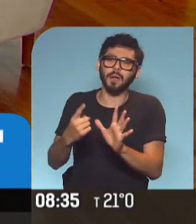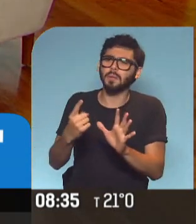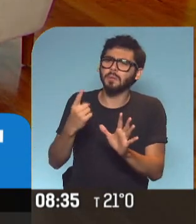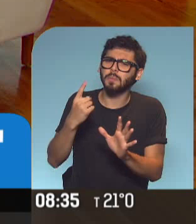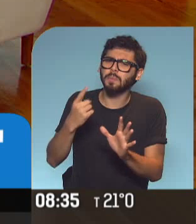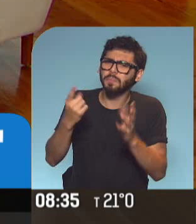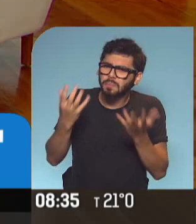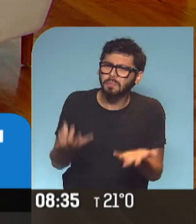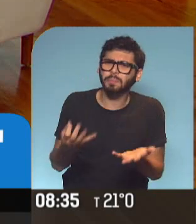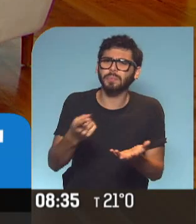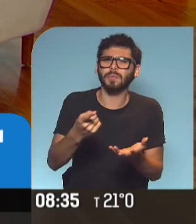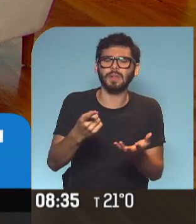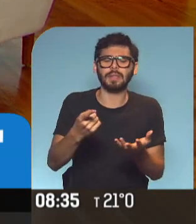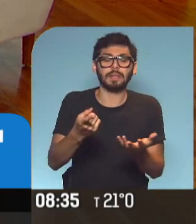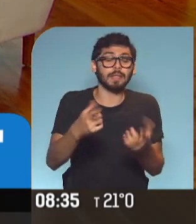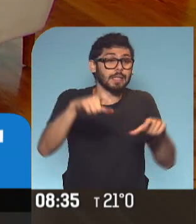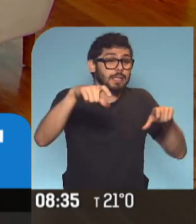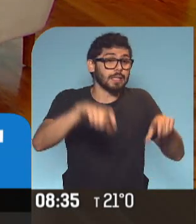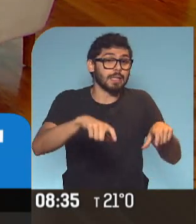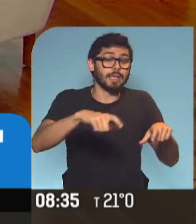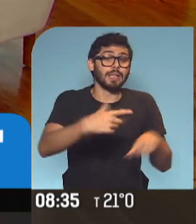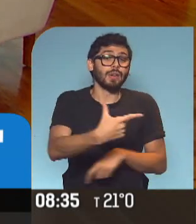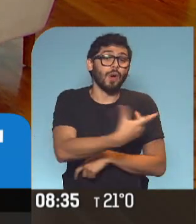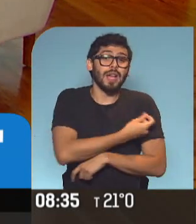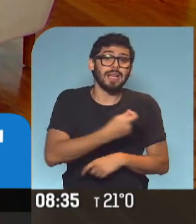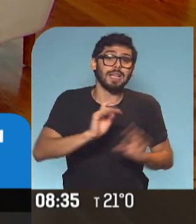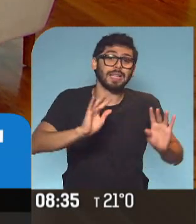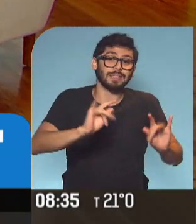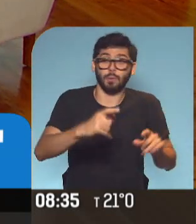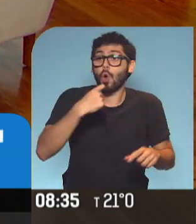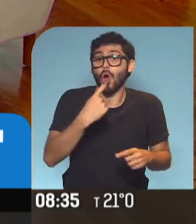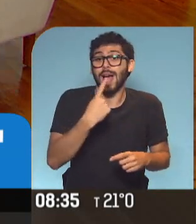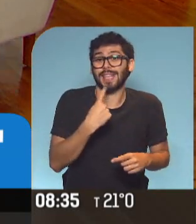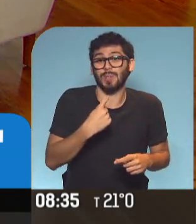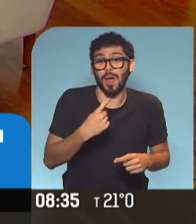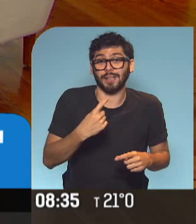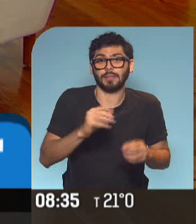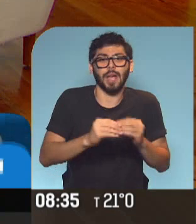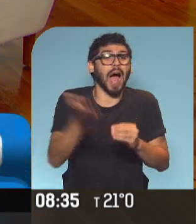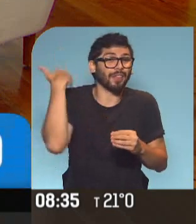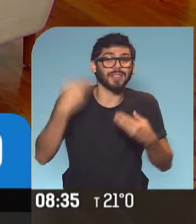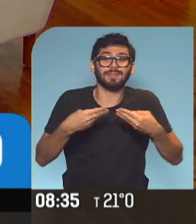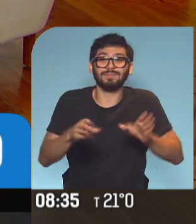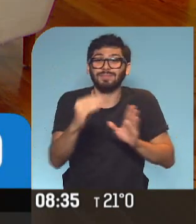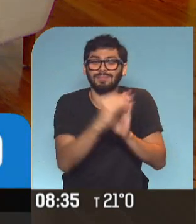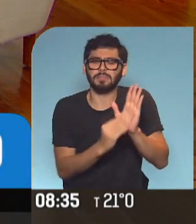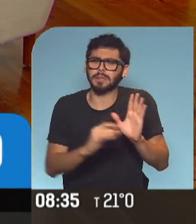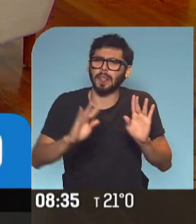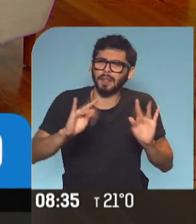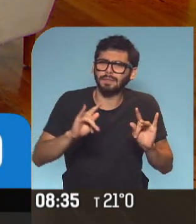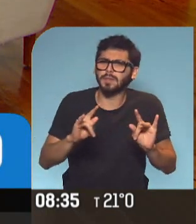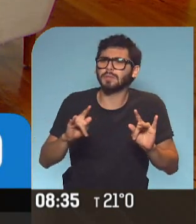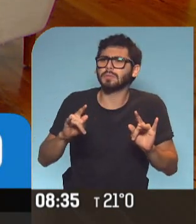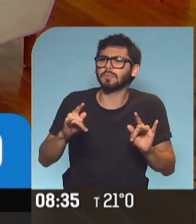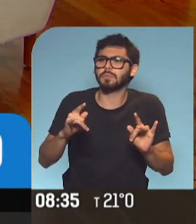cuenta de la presentación que hicieron por las dificultades en la vacunación que en river y la inscripción en su momento justamente para para los que